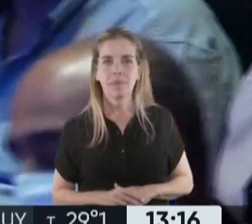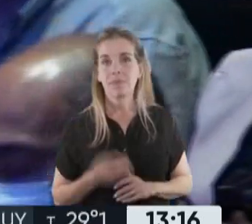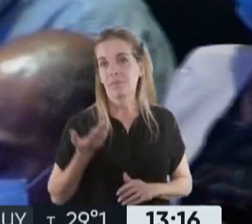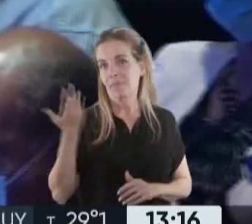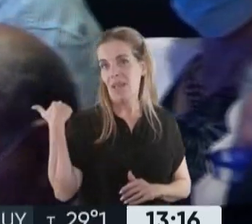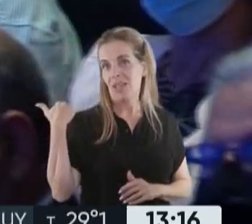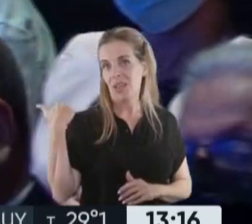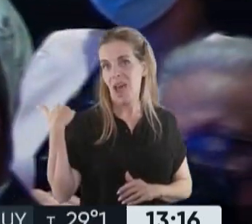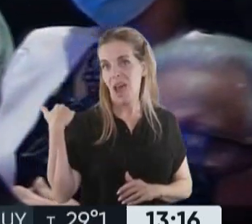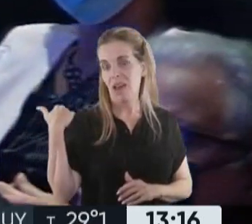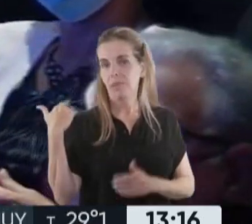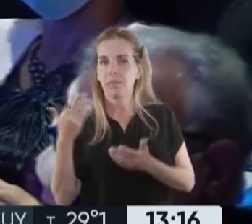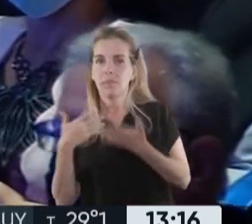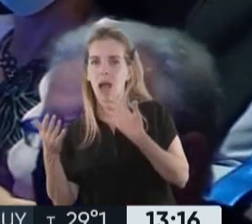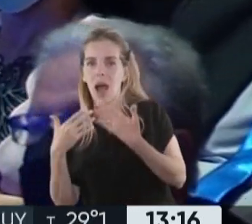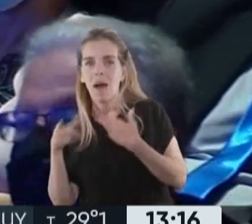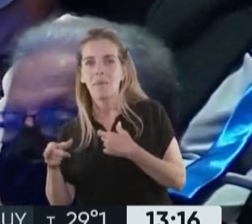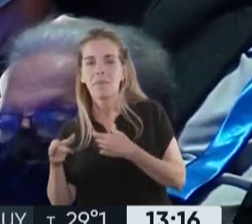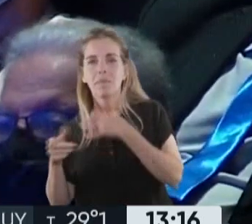Ayer tuve una charla